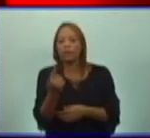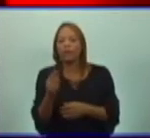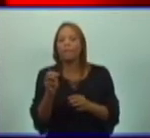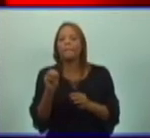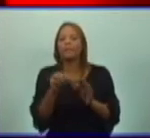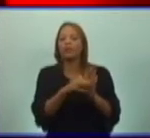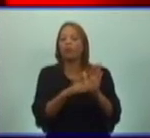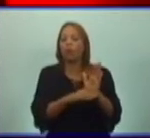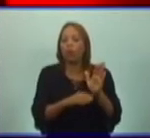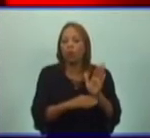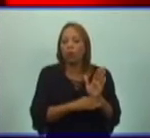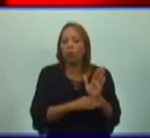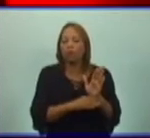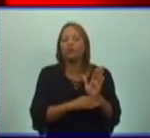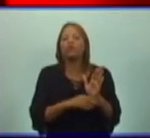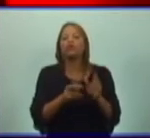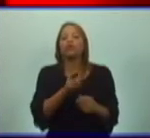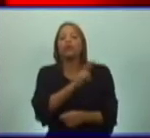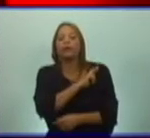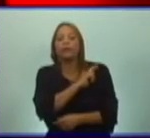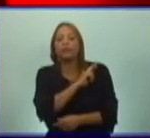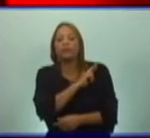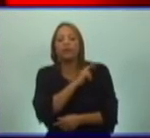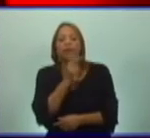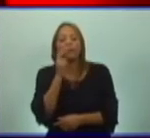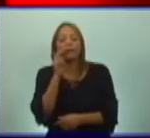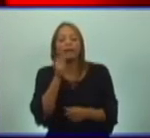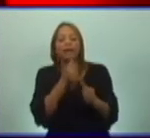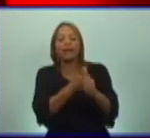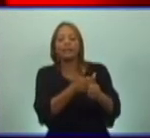metodólogos, serán responsables de asesorar este